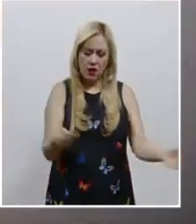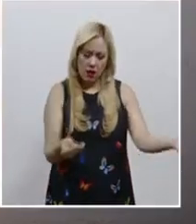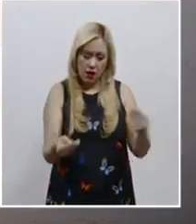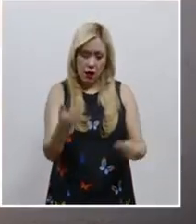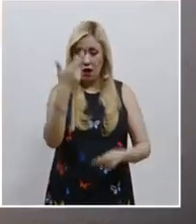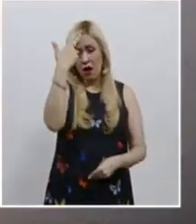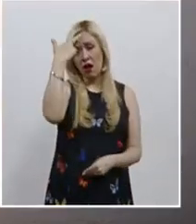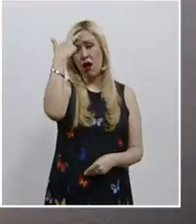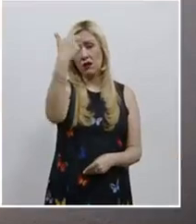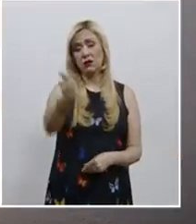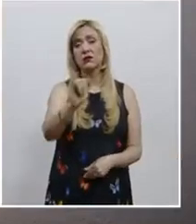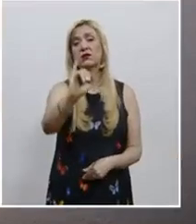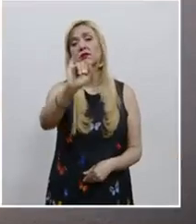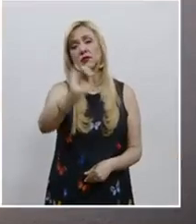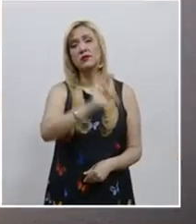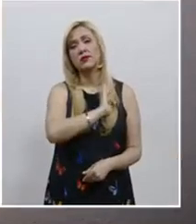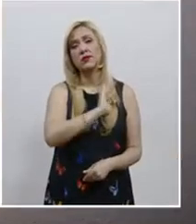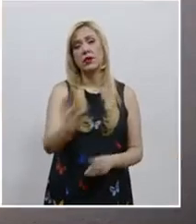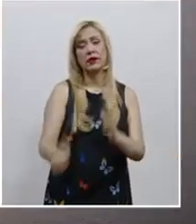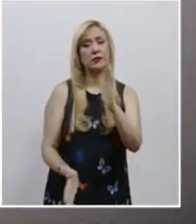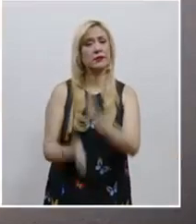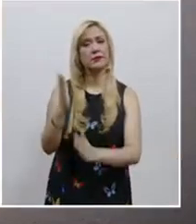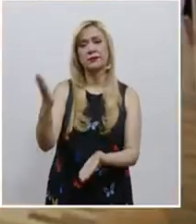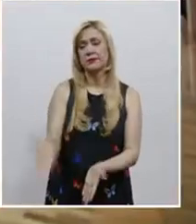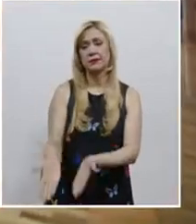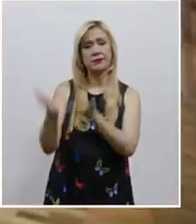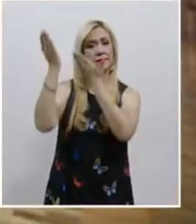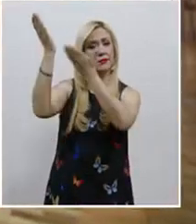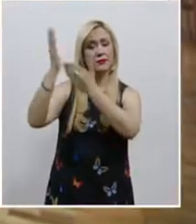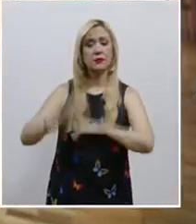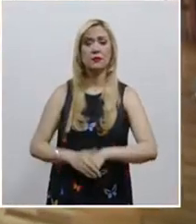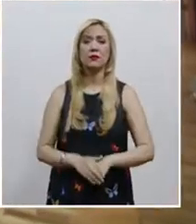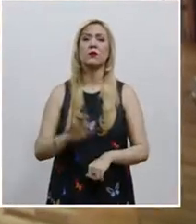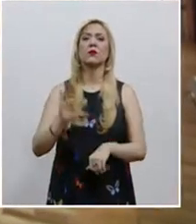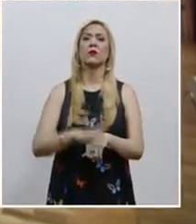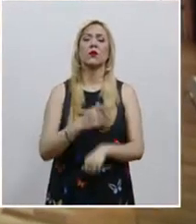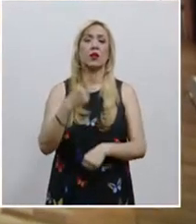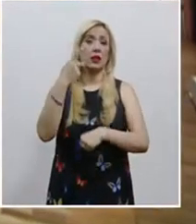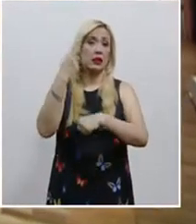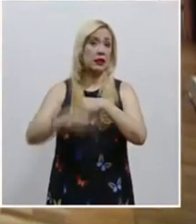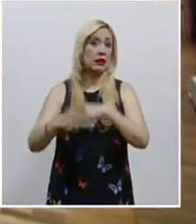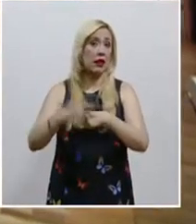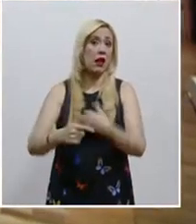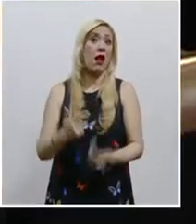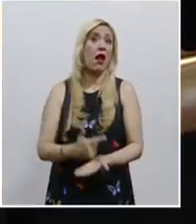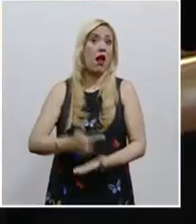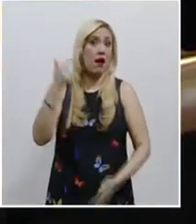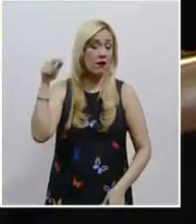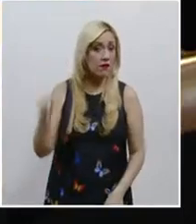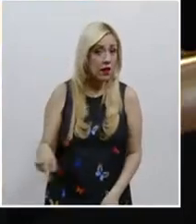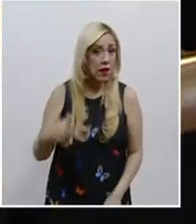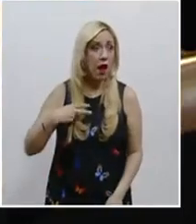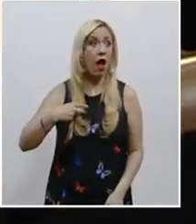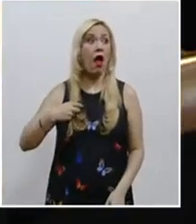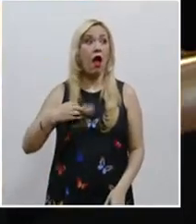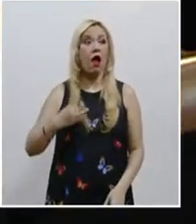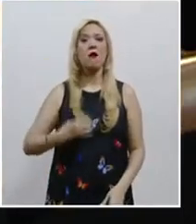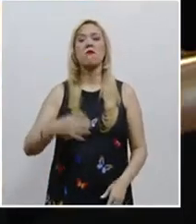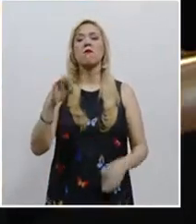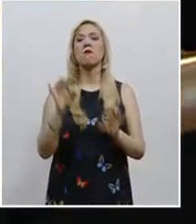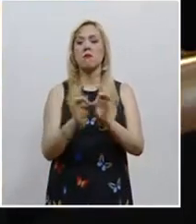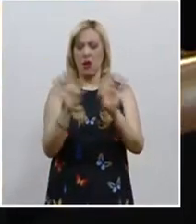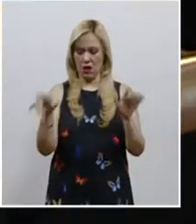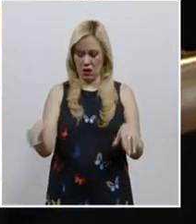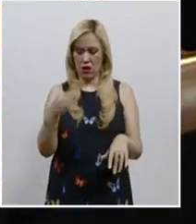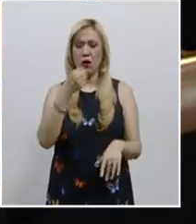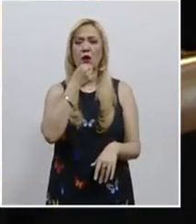fin de declarar o no procedente la restitución. Precisó que la situación de grave riesgo no solo se actualiza cuando la persona menor de edad es